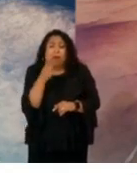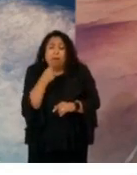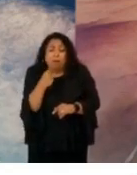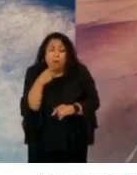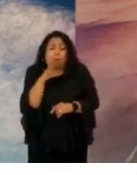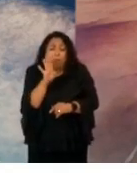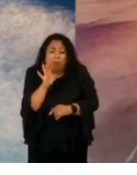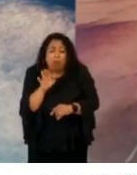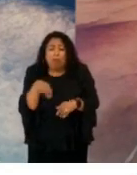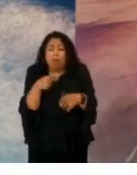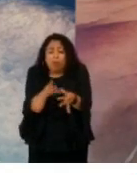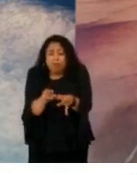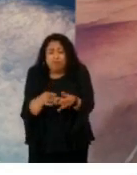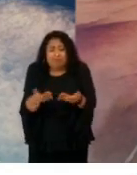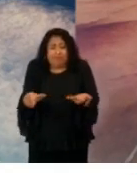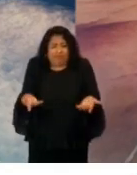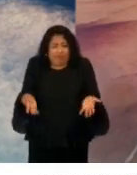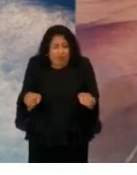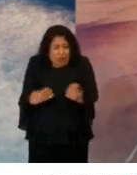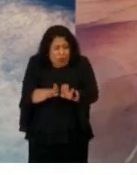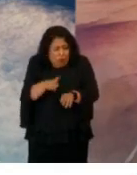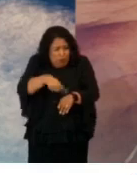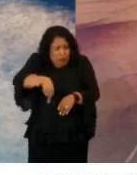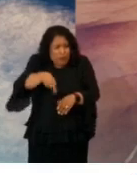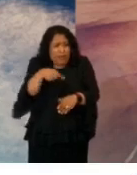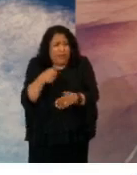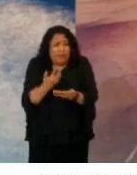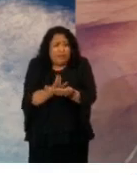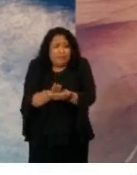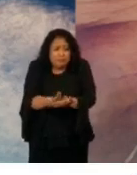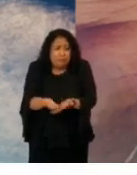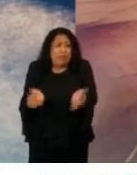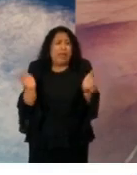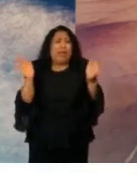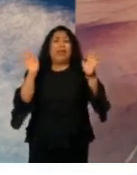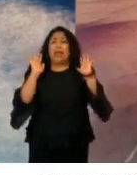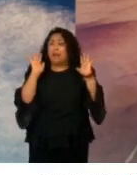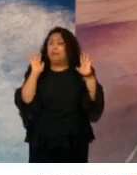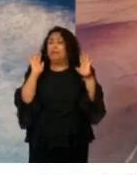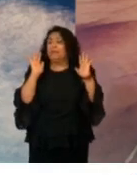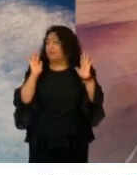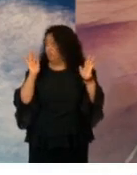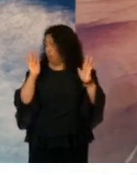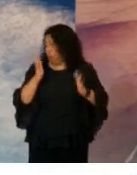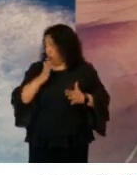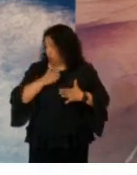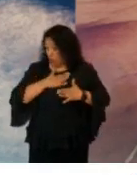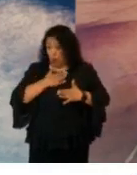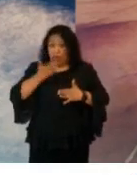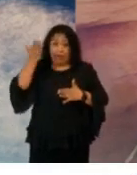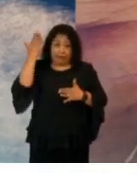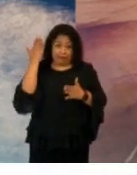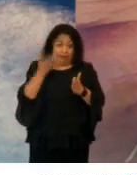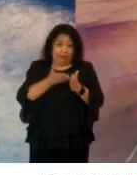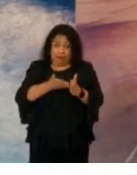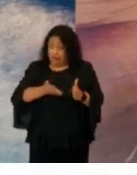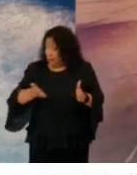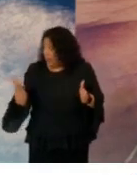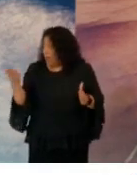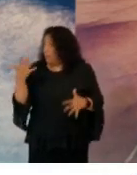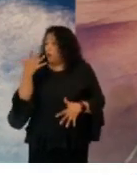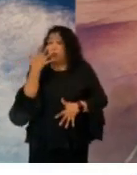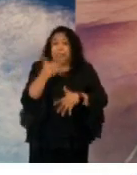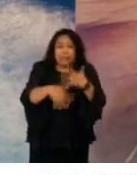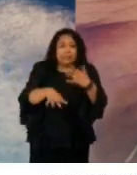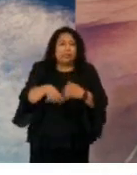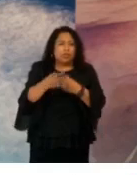vamos, perdón, ¿cómo esperan, perdóname, pero así son, cómo esperan que, o sea, yo en mi época de los 15,